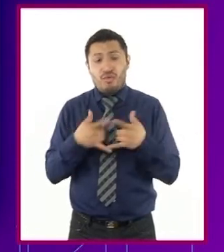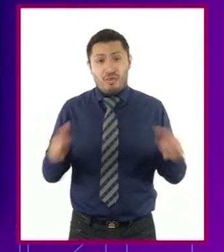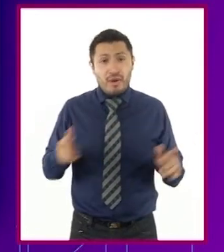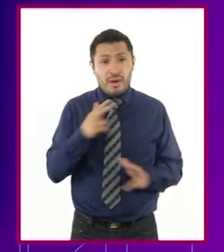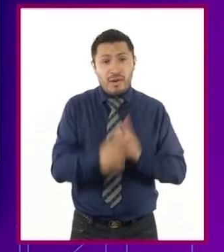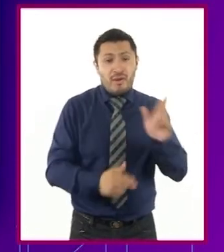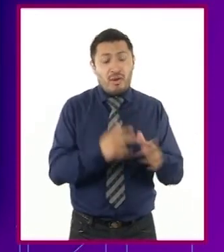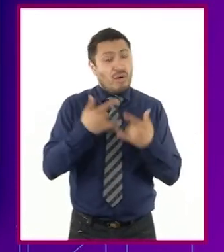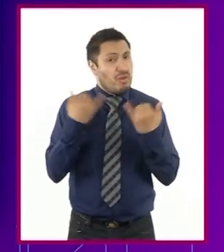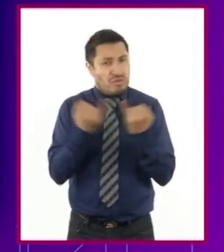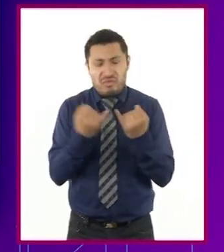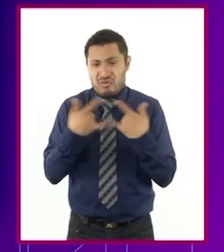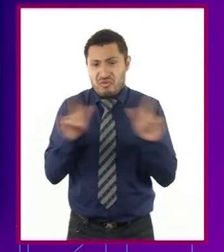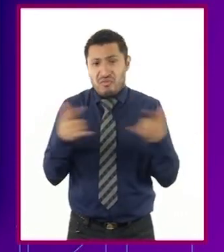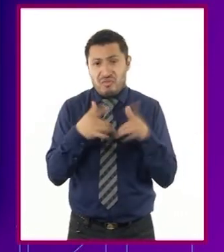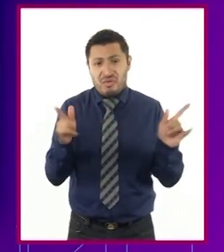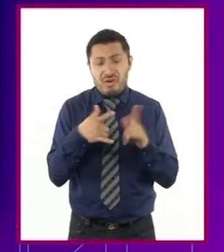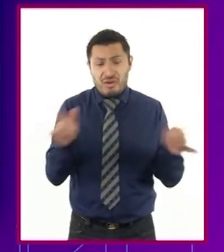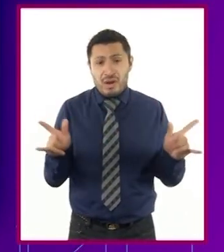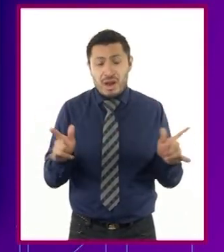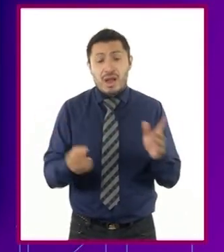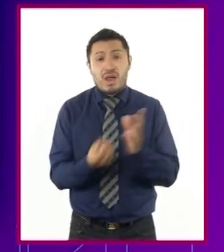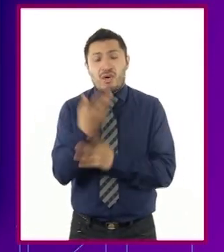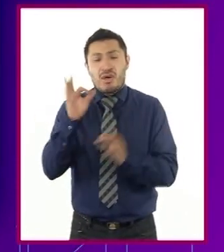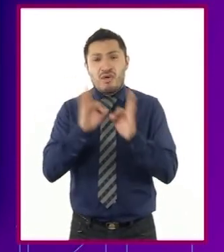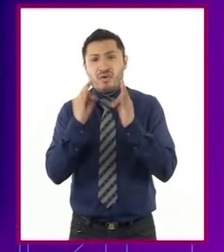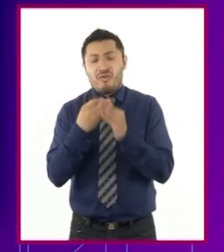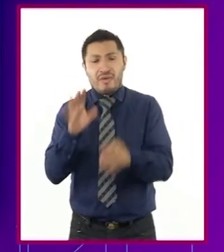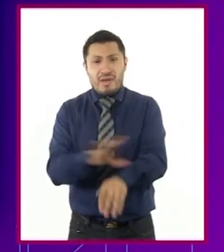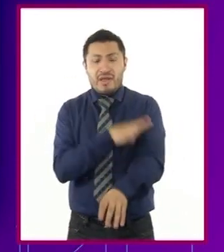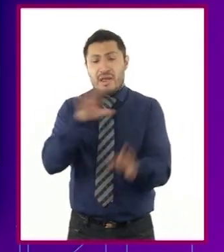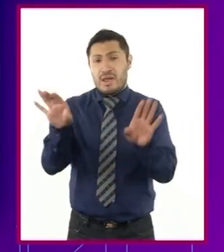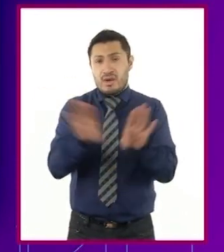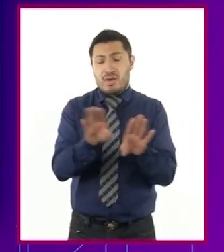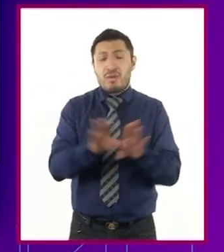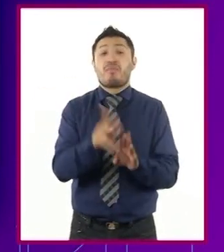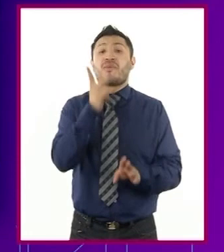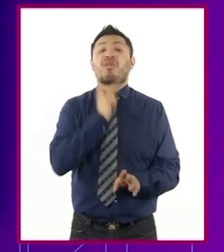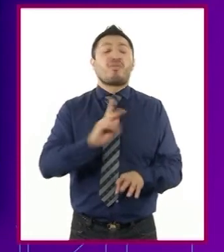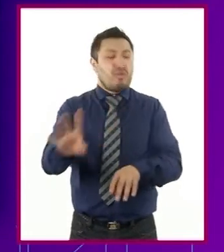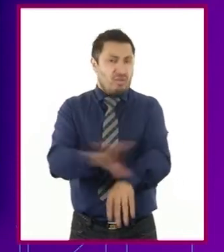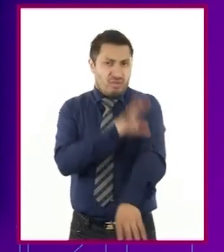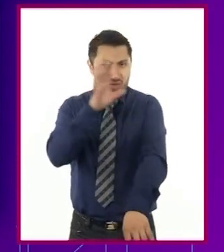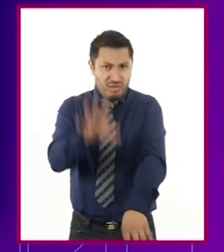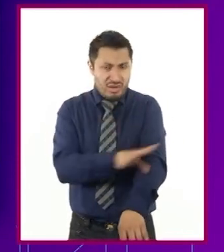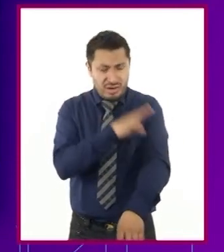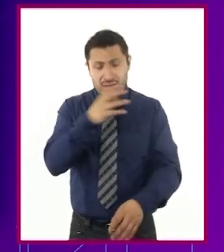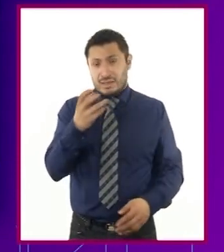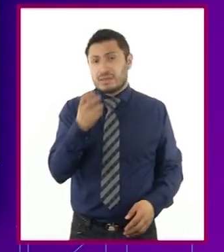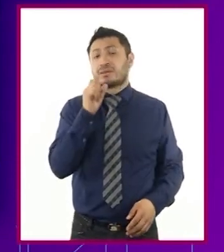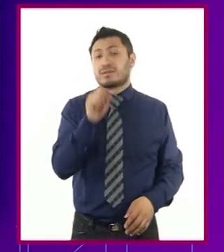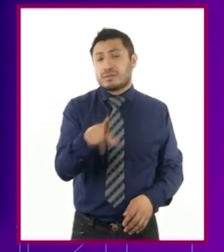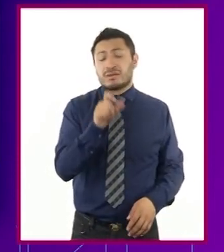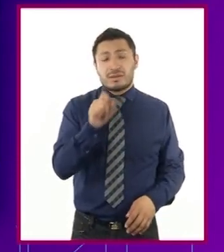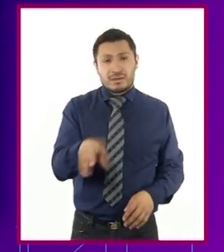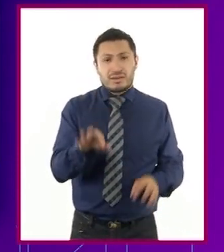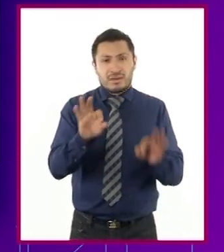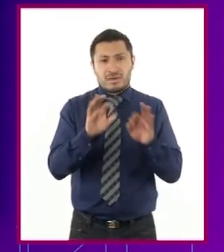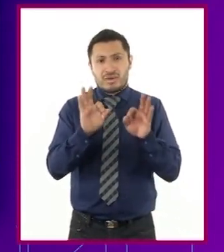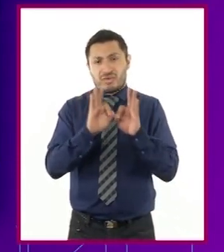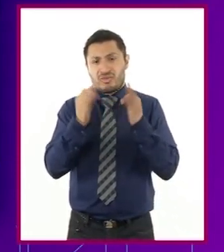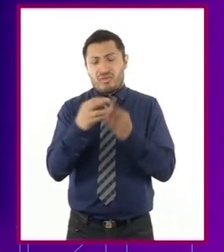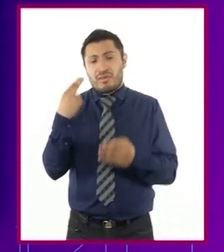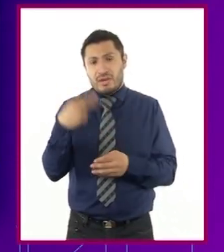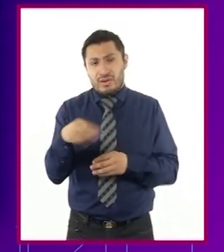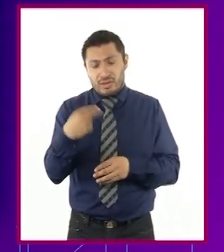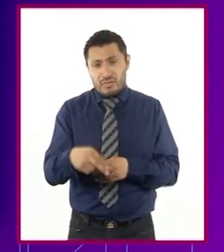También se descubrieron nuevas fuentes de energía, como el petróleo y la electricidad. A ese proceso se le conoce como la